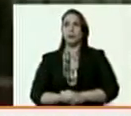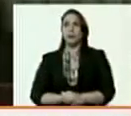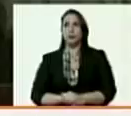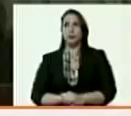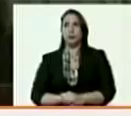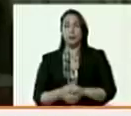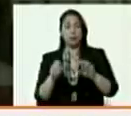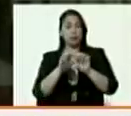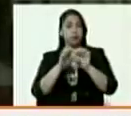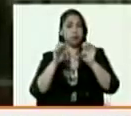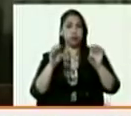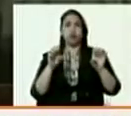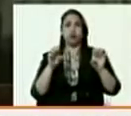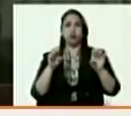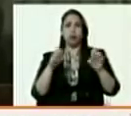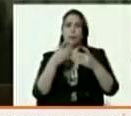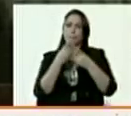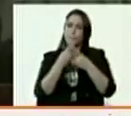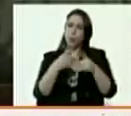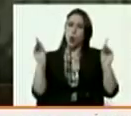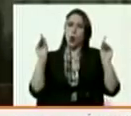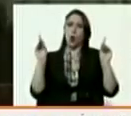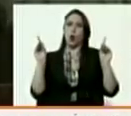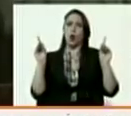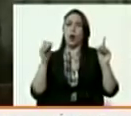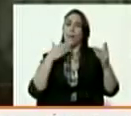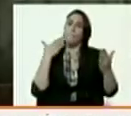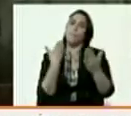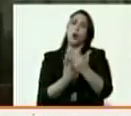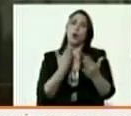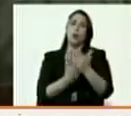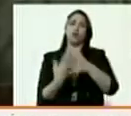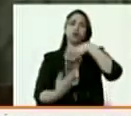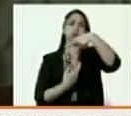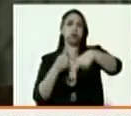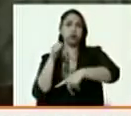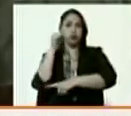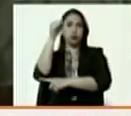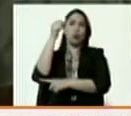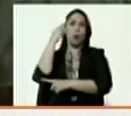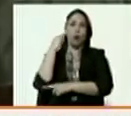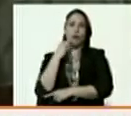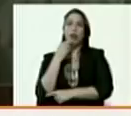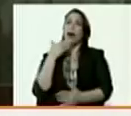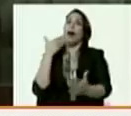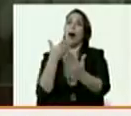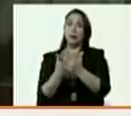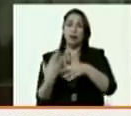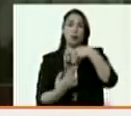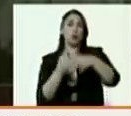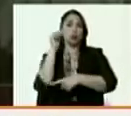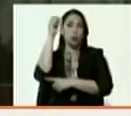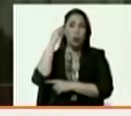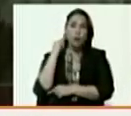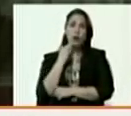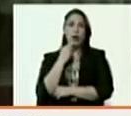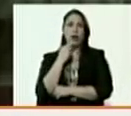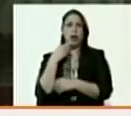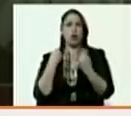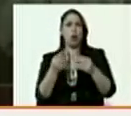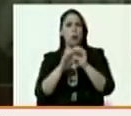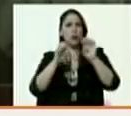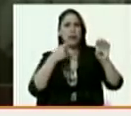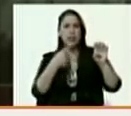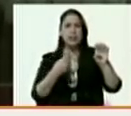La educación democratizada a propósito de la revolución bolivariana. la educación, como dice